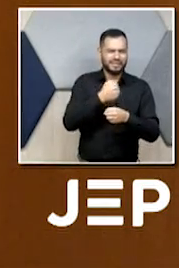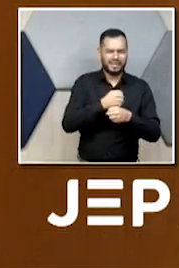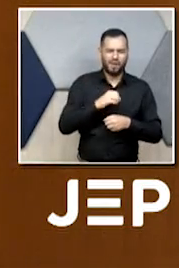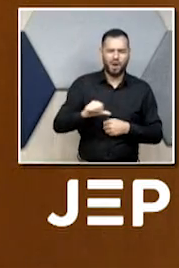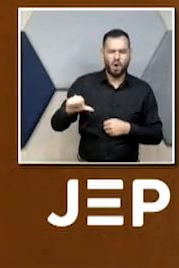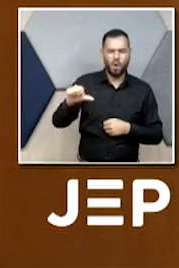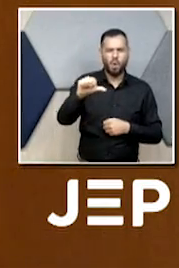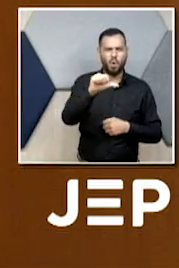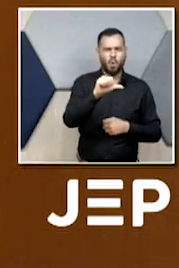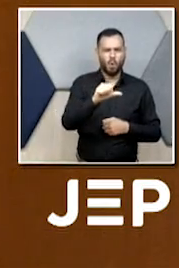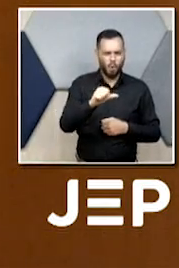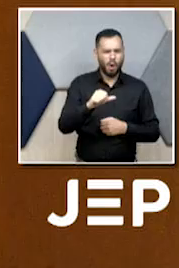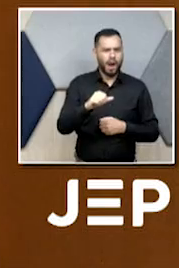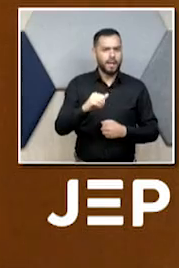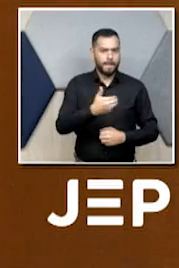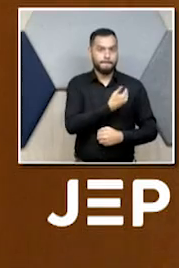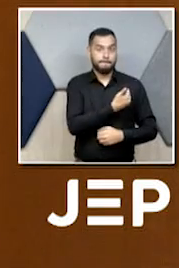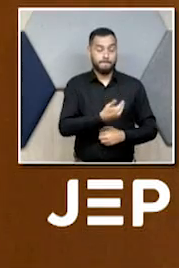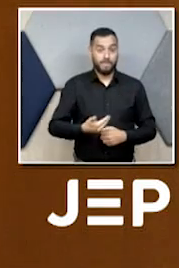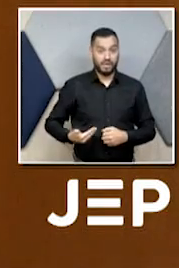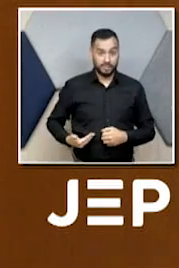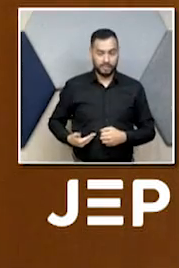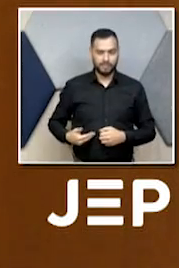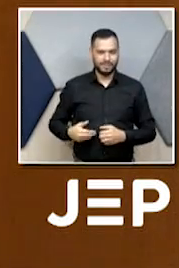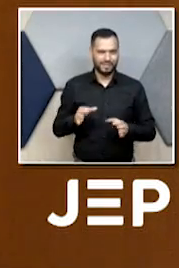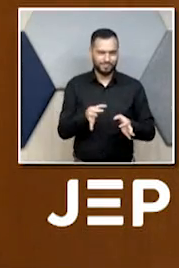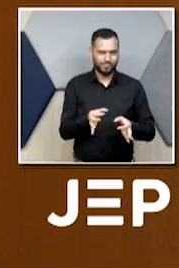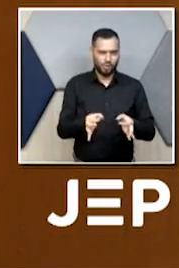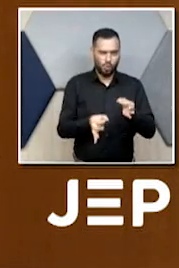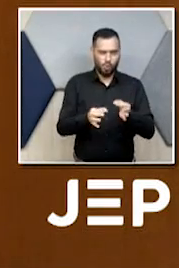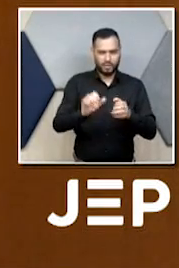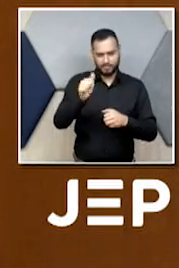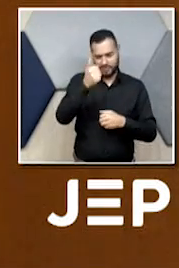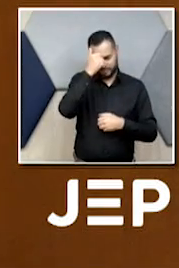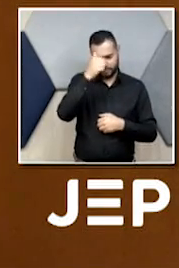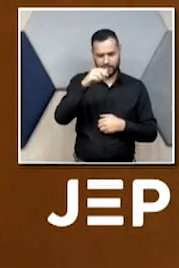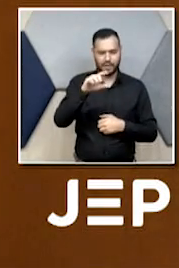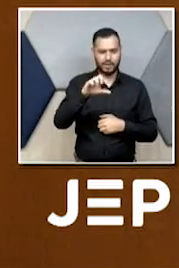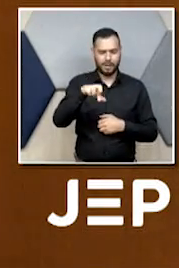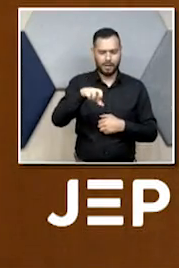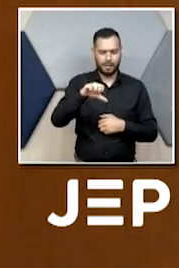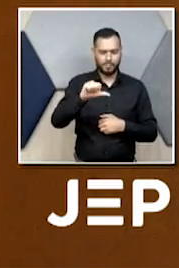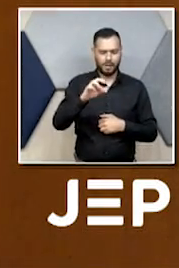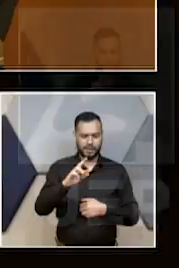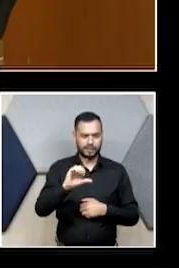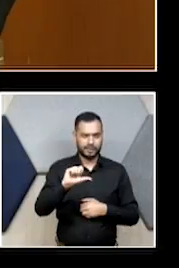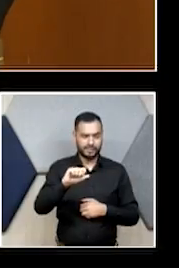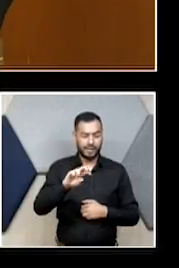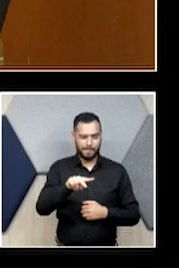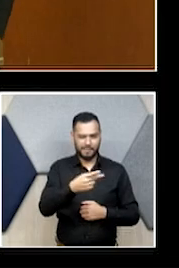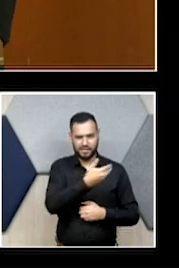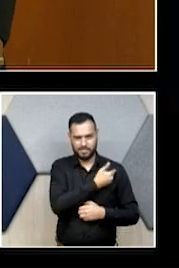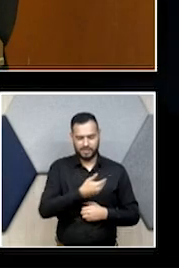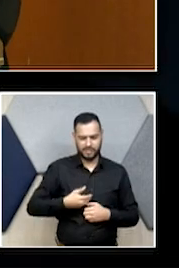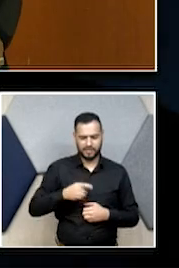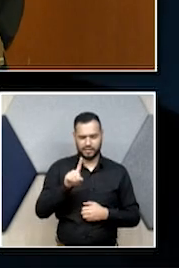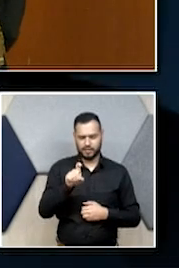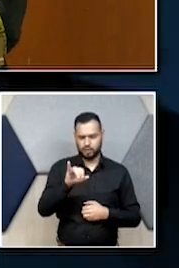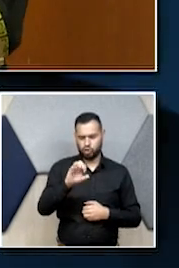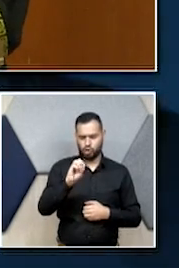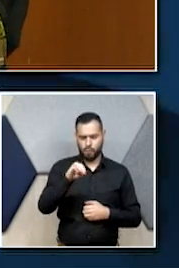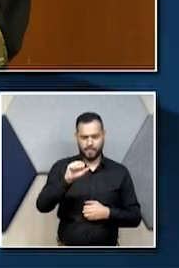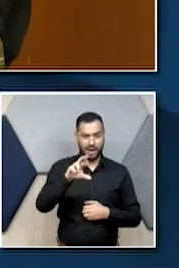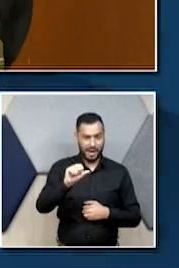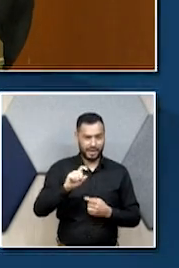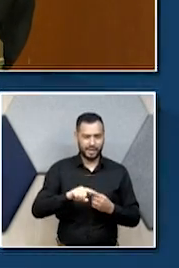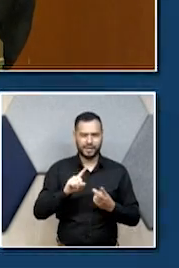como presidenta, la magistrada Patricia Linares, y como vicepresidentas, la magistrada Xiomara Balanta y la magistrada